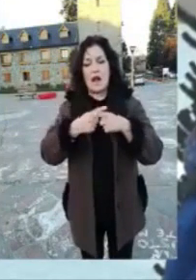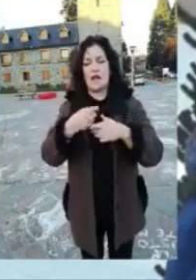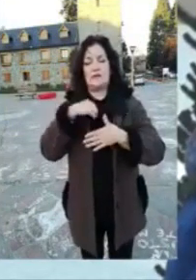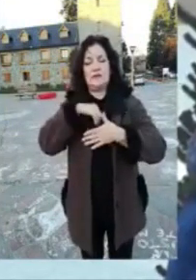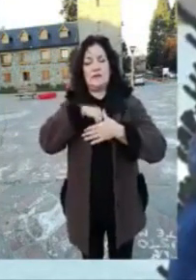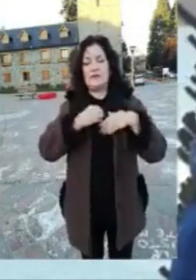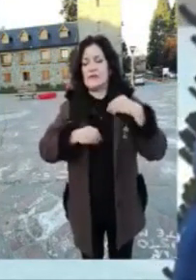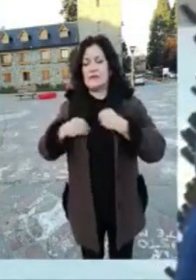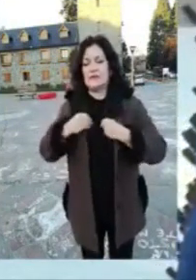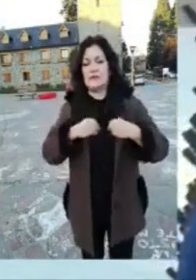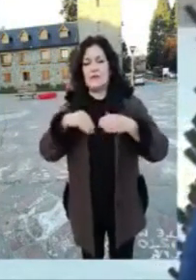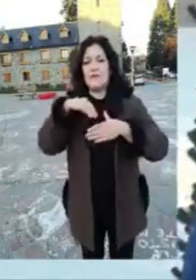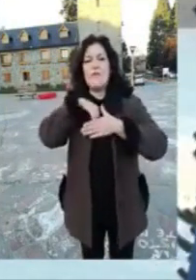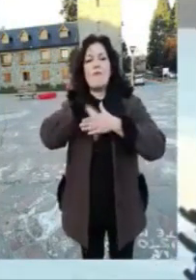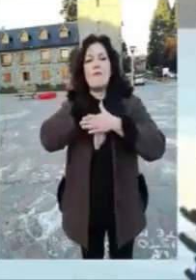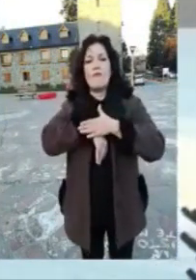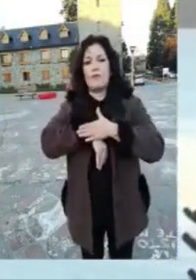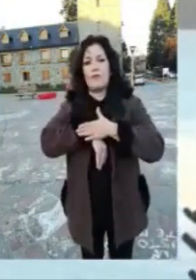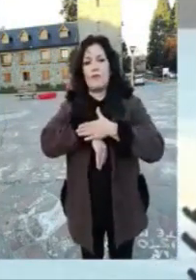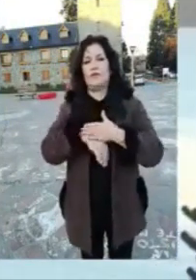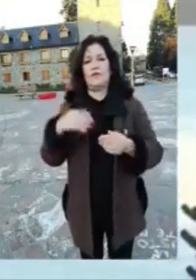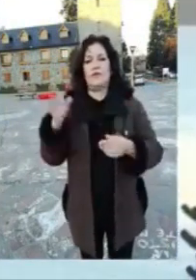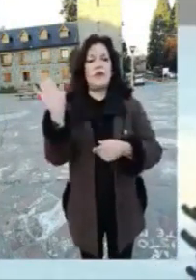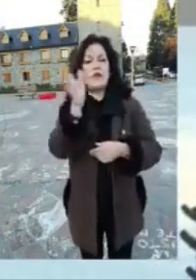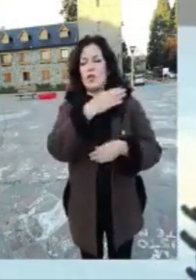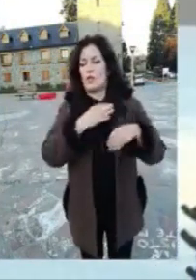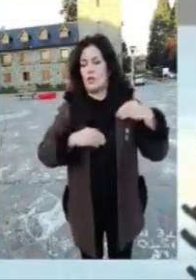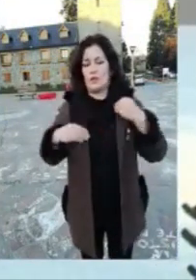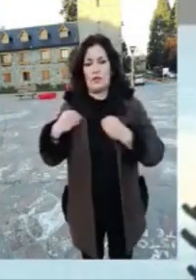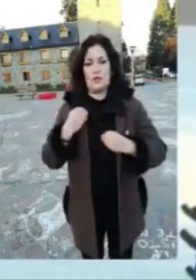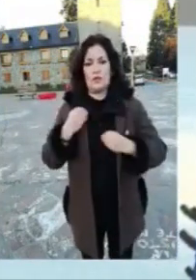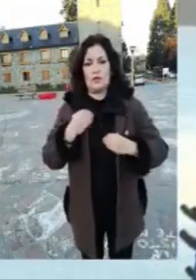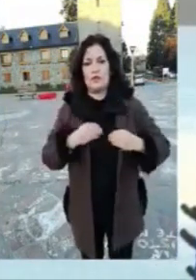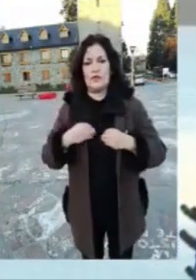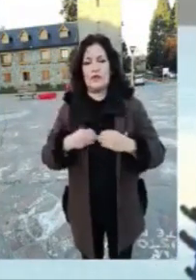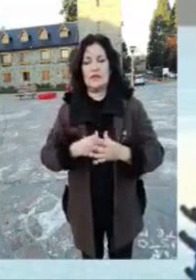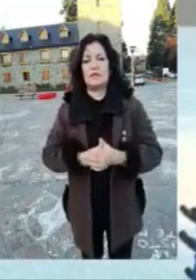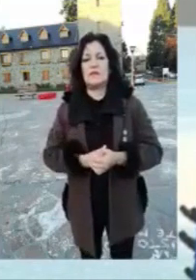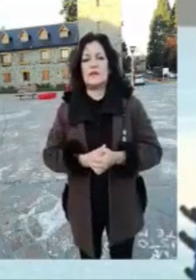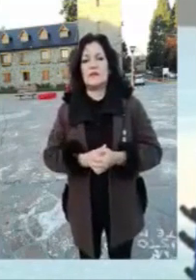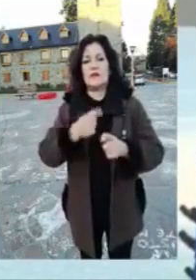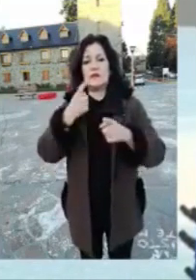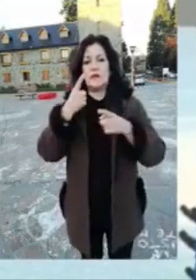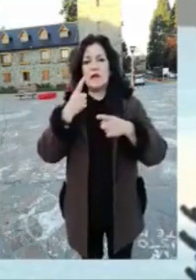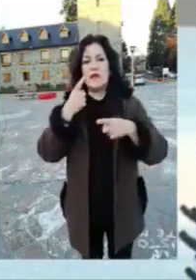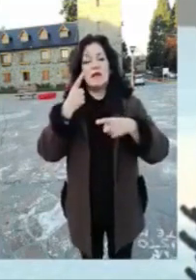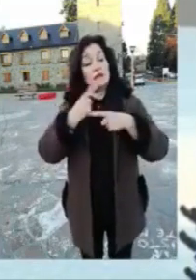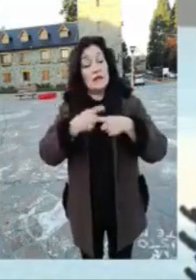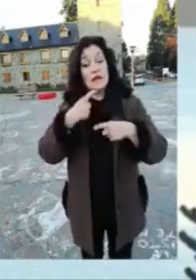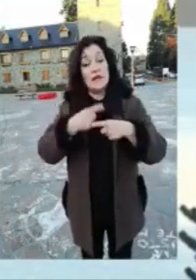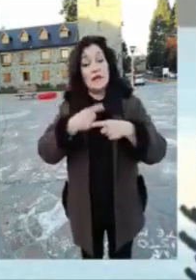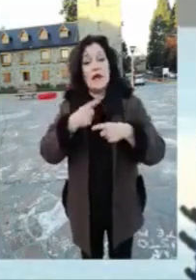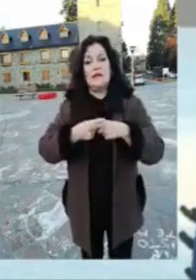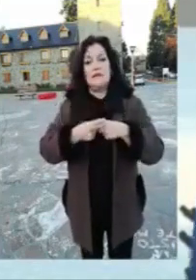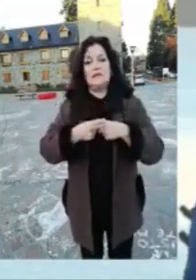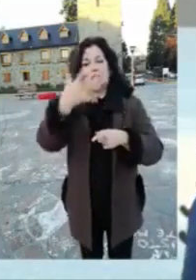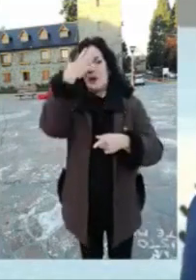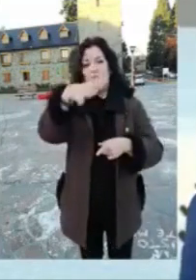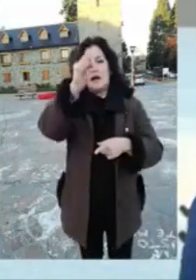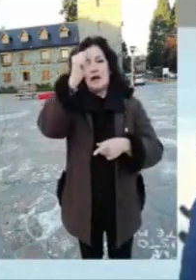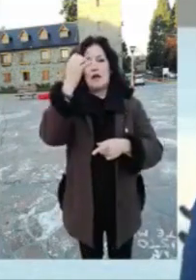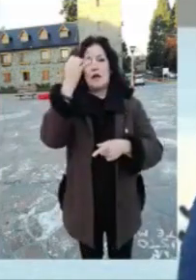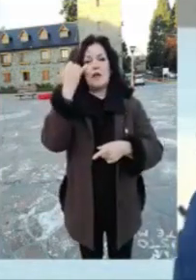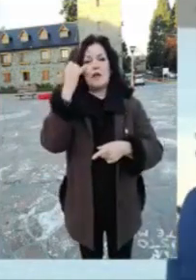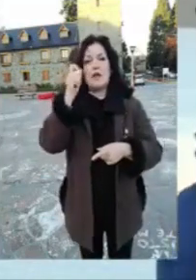por lo menos así lo siento creo que lo siente en cada uno de los que están acá festejar conmemorar este 25